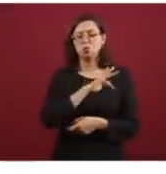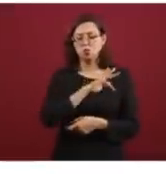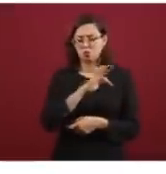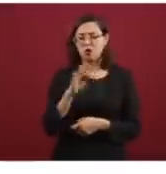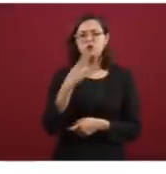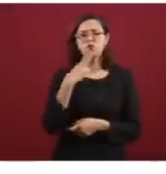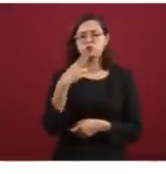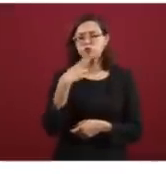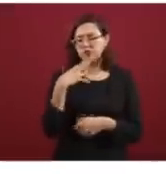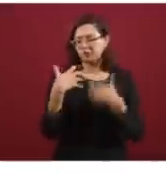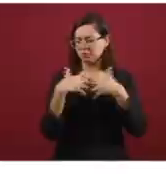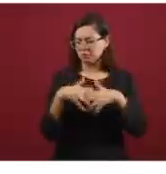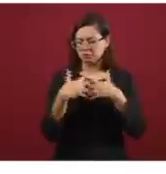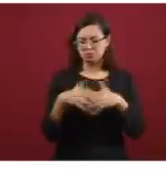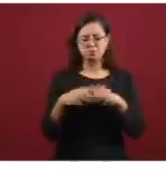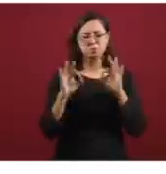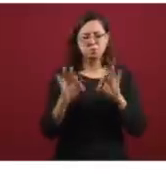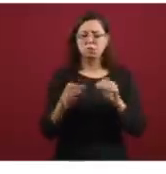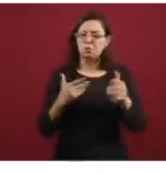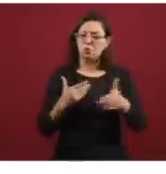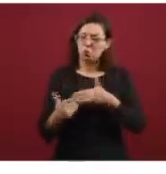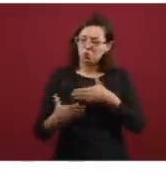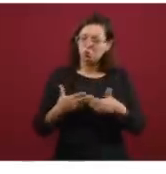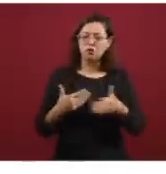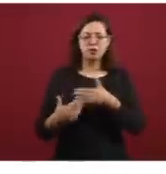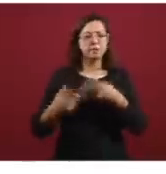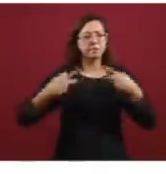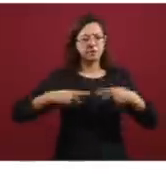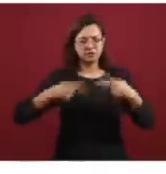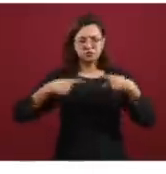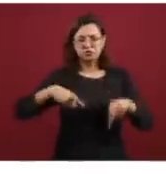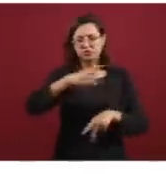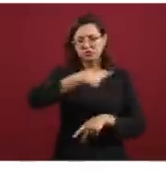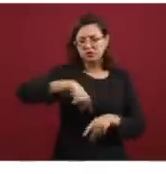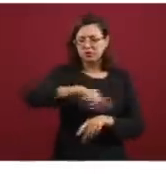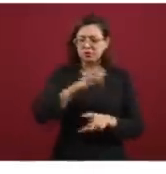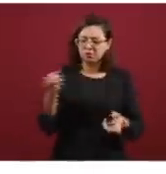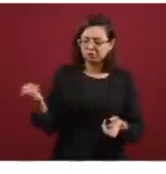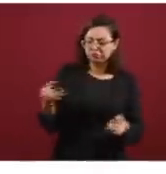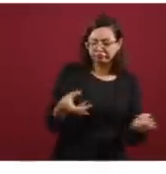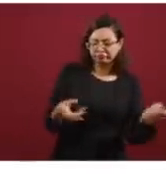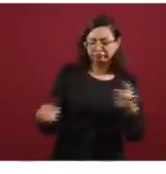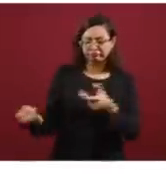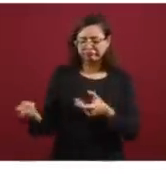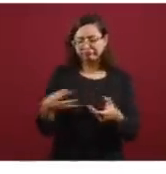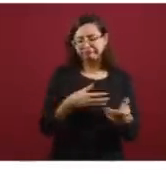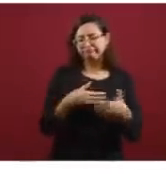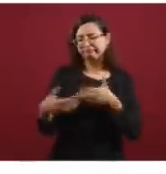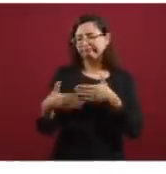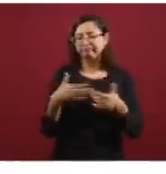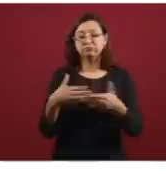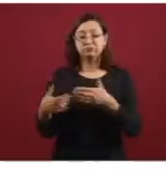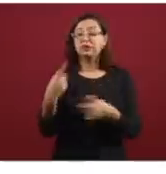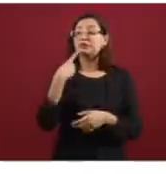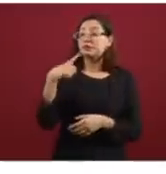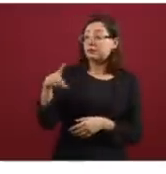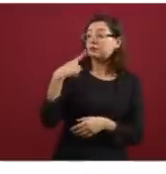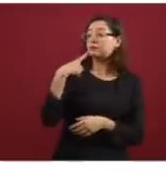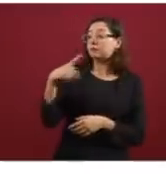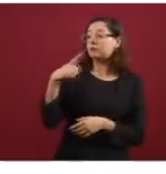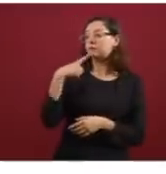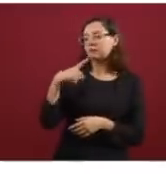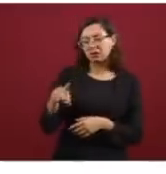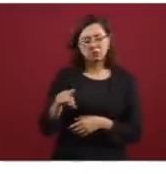bien, se retroalimenta con los propios usuarios y atendemos todas las denuncias